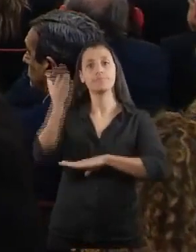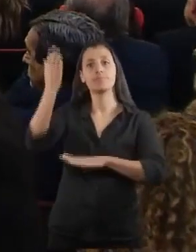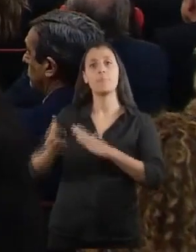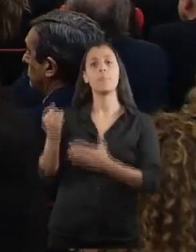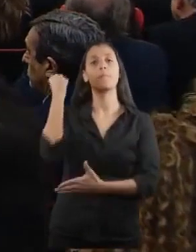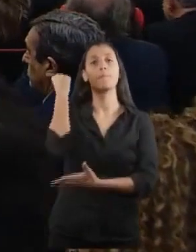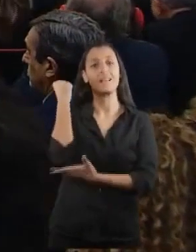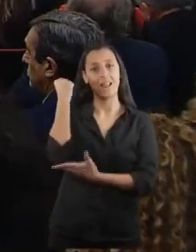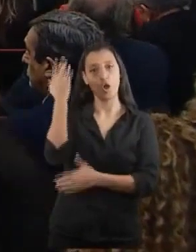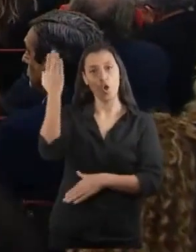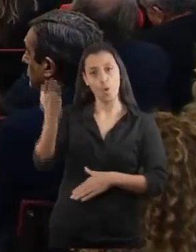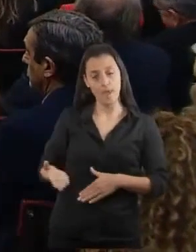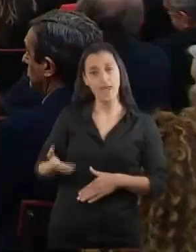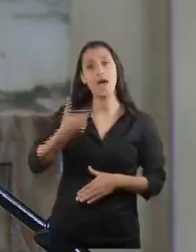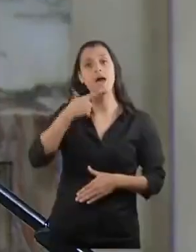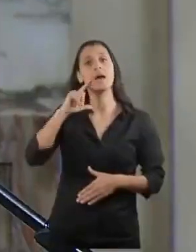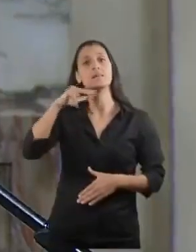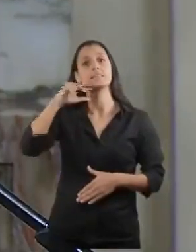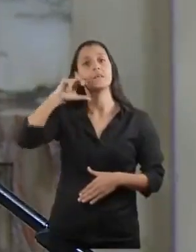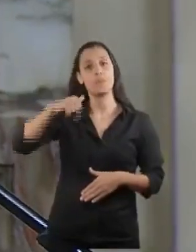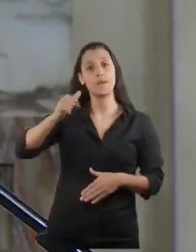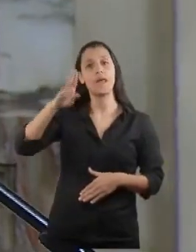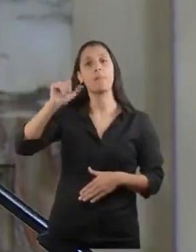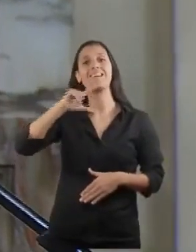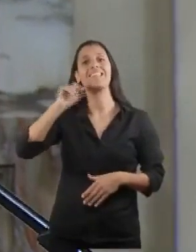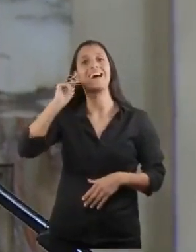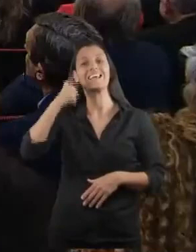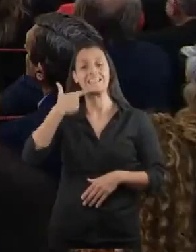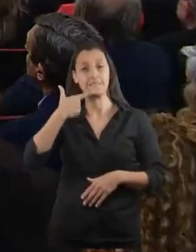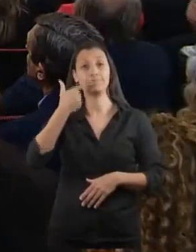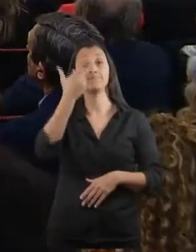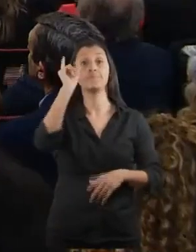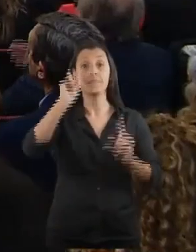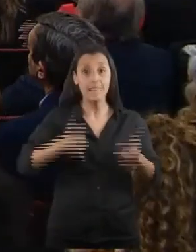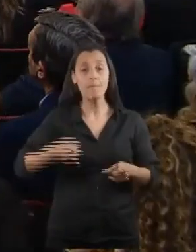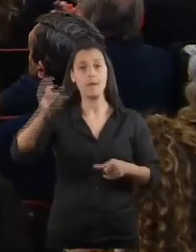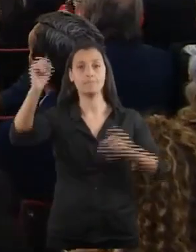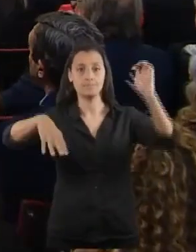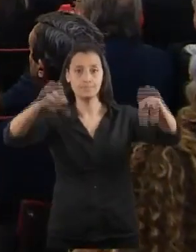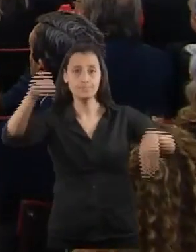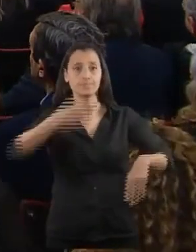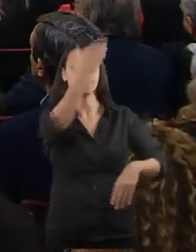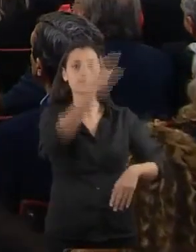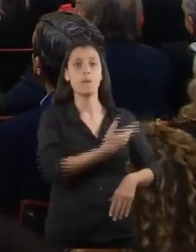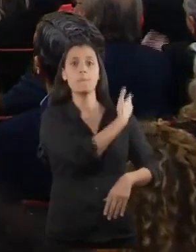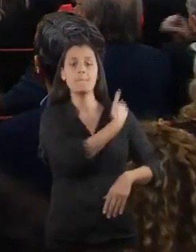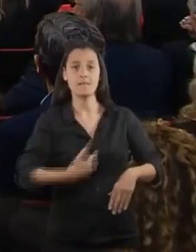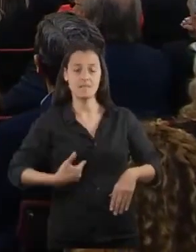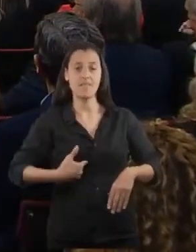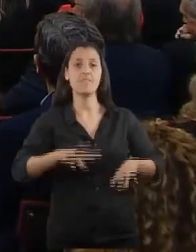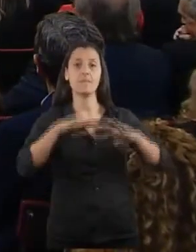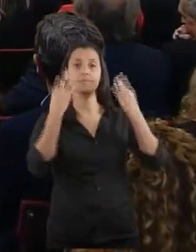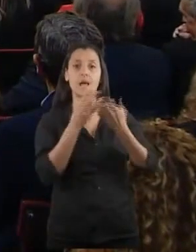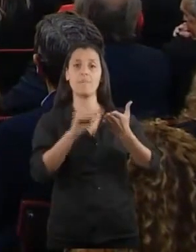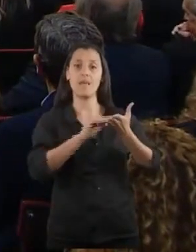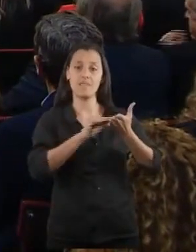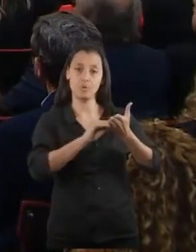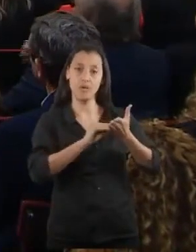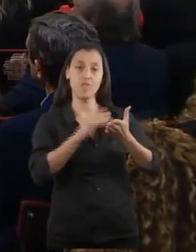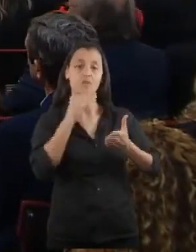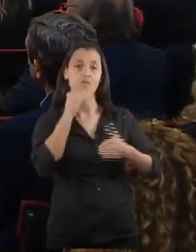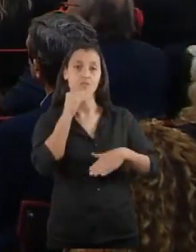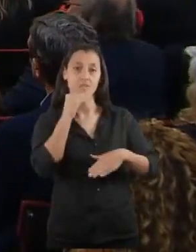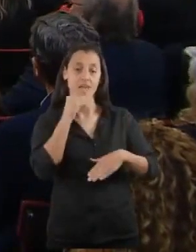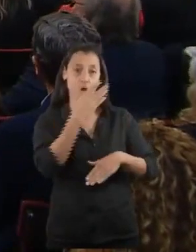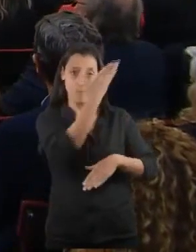ministra de economía Silvina bataquis se encuentran presentes el señor presidente de la honorable cámara de diputados